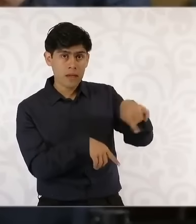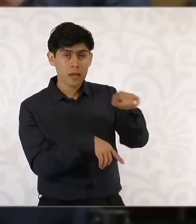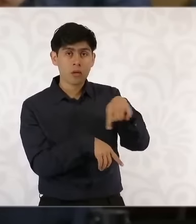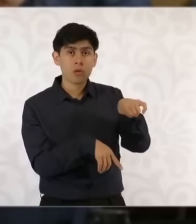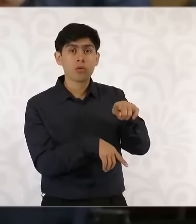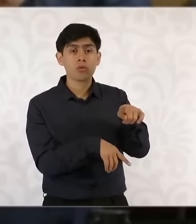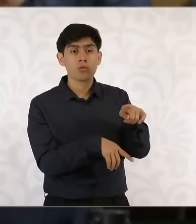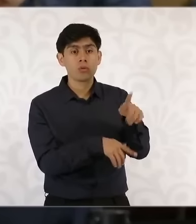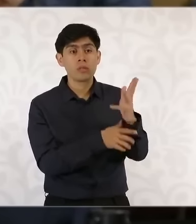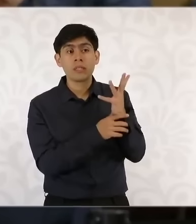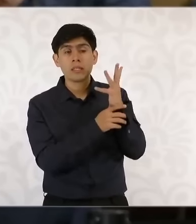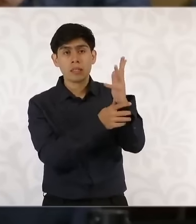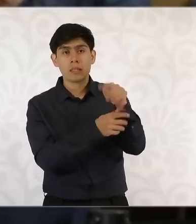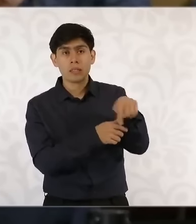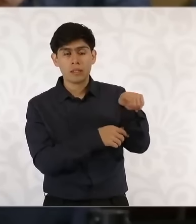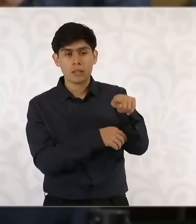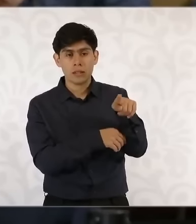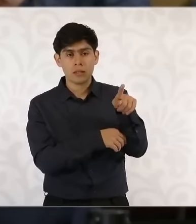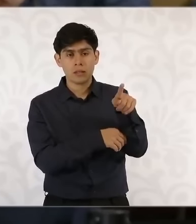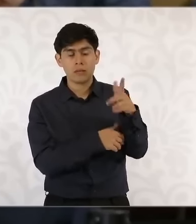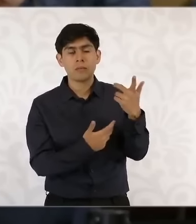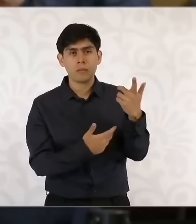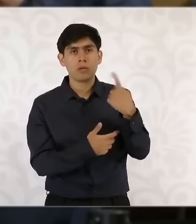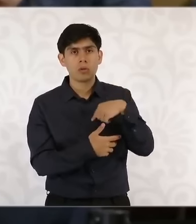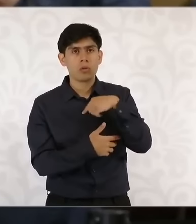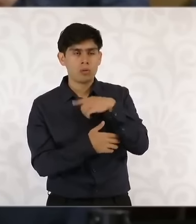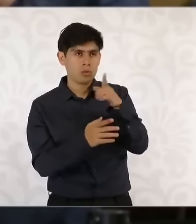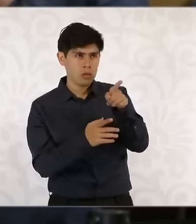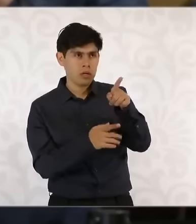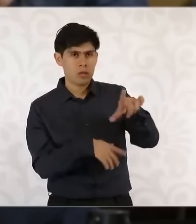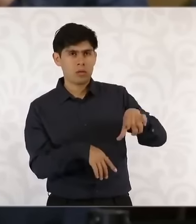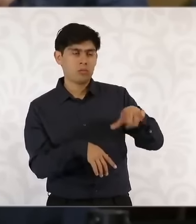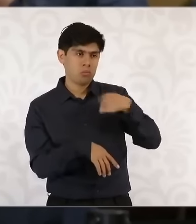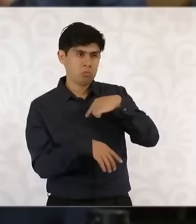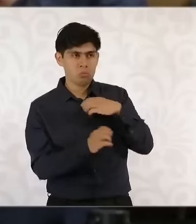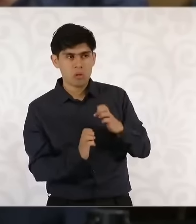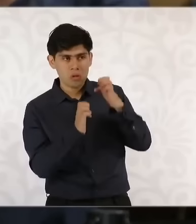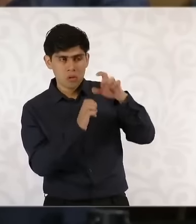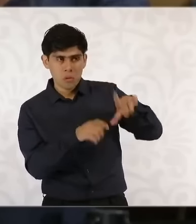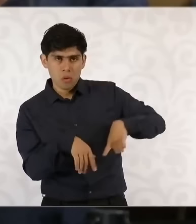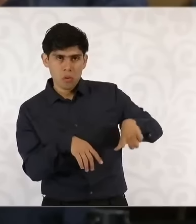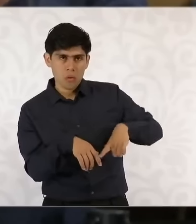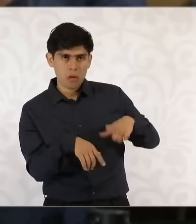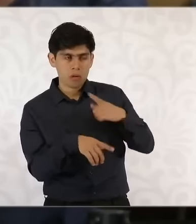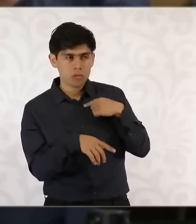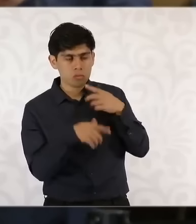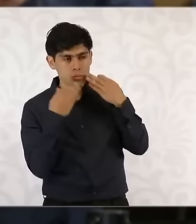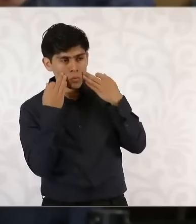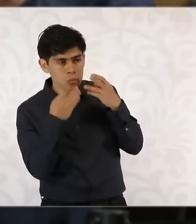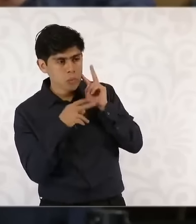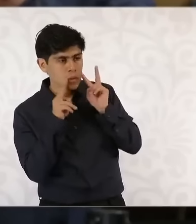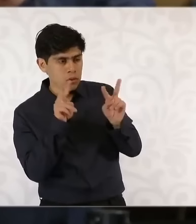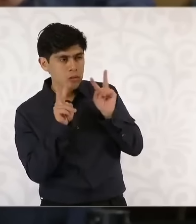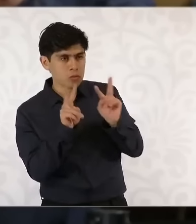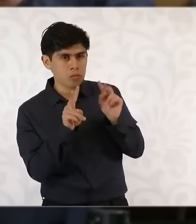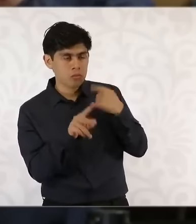está la versión que se generó. Estuvimos del lado de los edificios del gobierno de la Ciudad de México, y por lo menos en ese lado un compañero y yo estuvimos